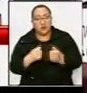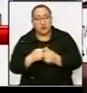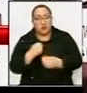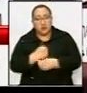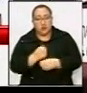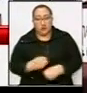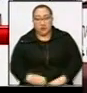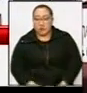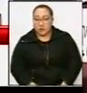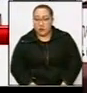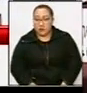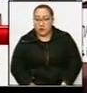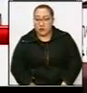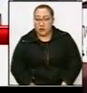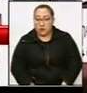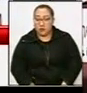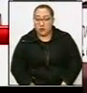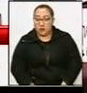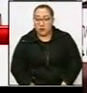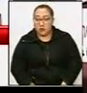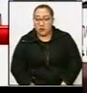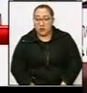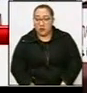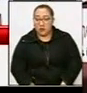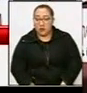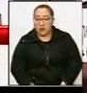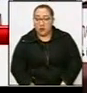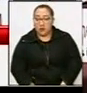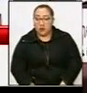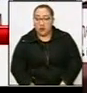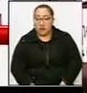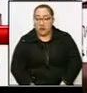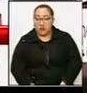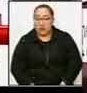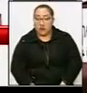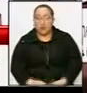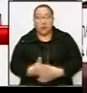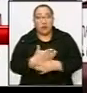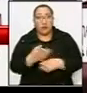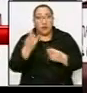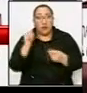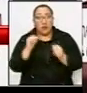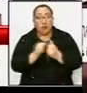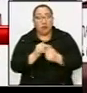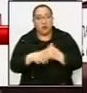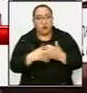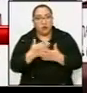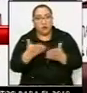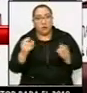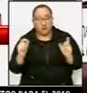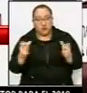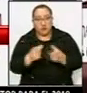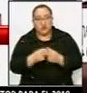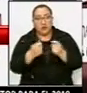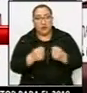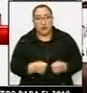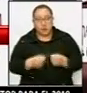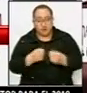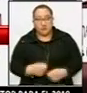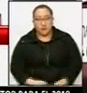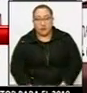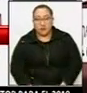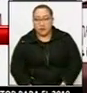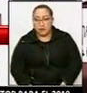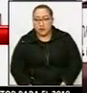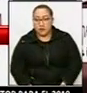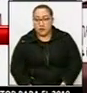temas. Comparto la idea de mi colega Hilmer, que en su momento tuvimos una reunión con usted, todos los de la Comisión Agraria,